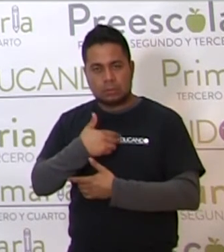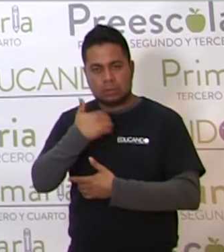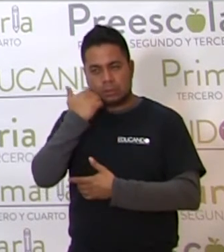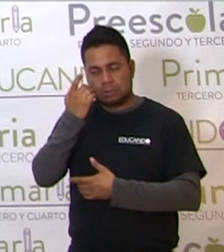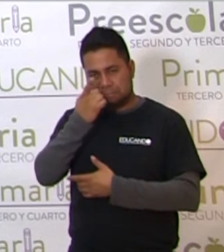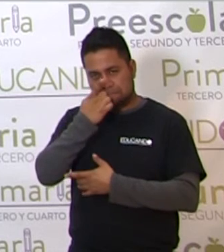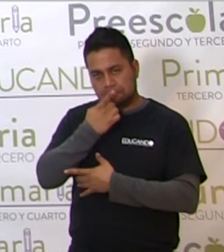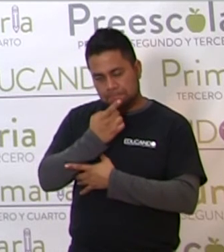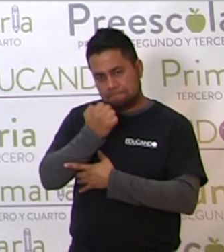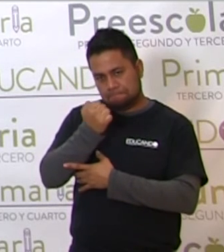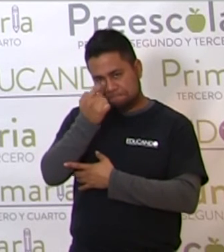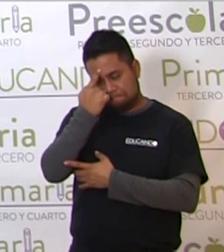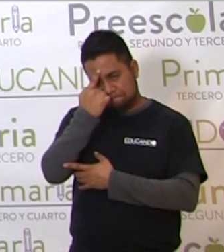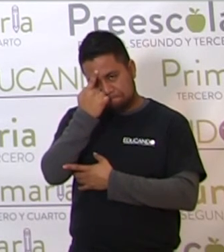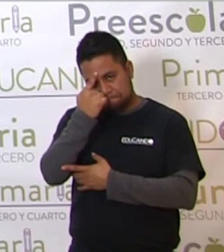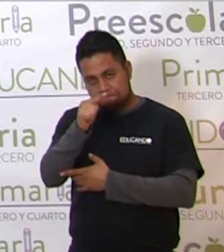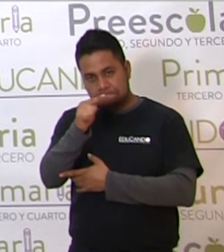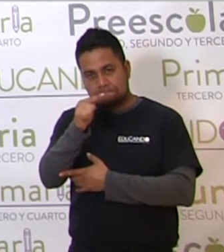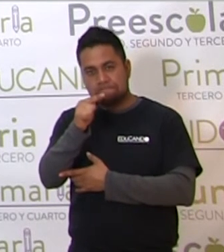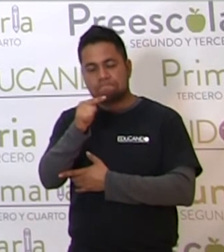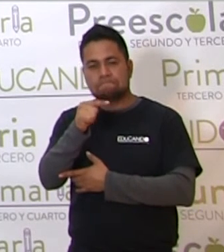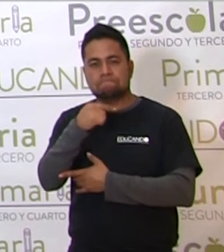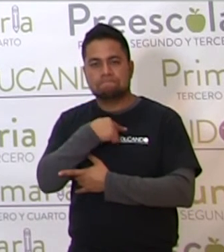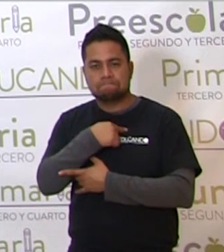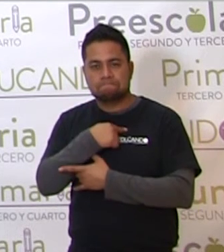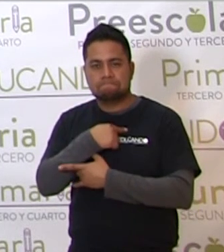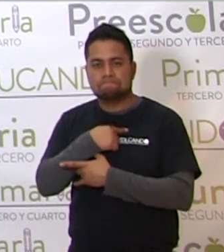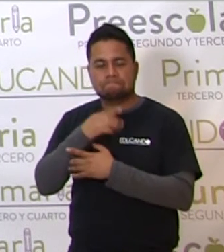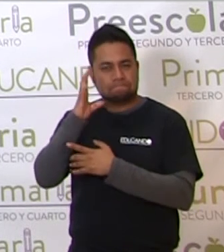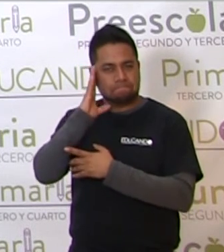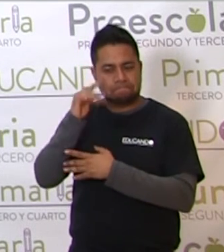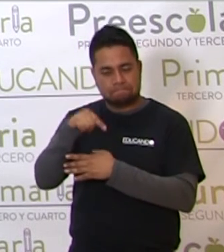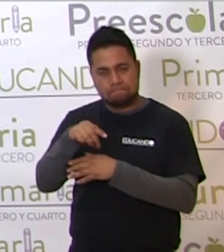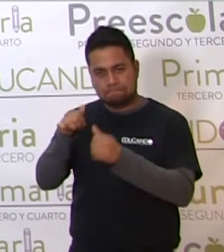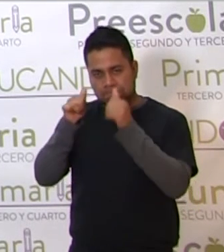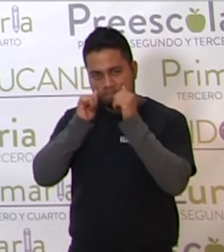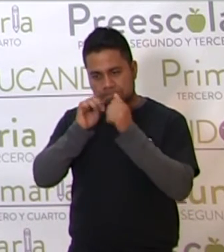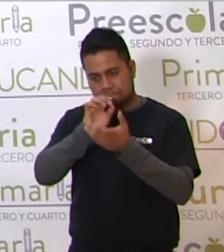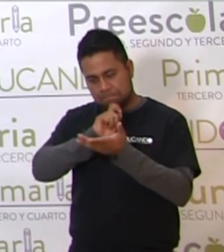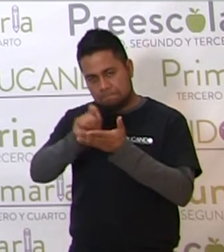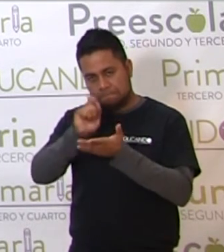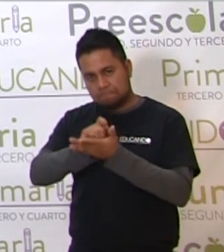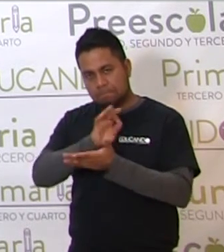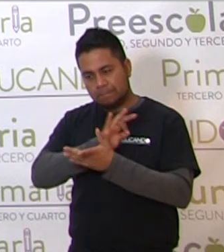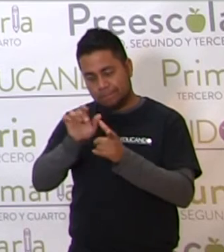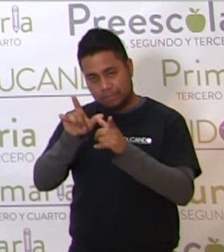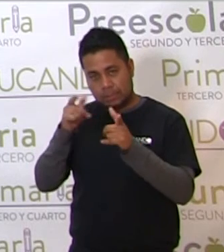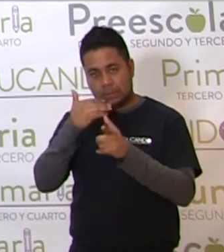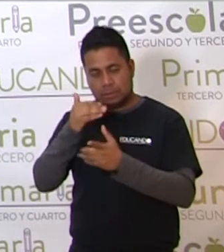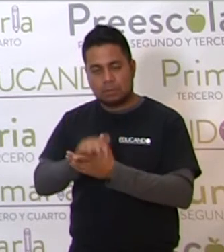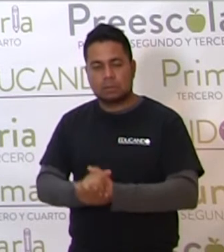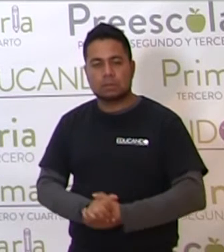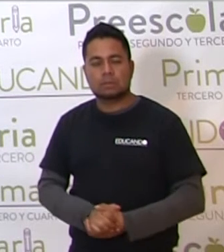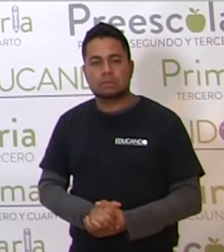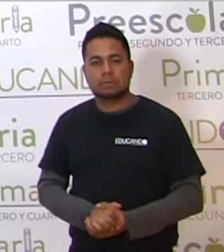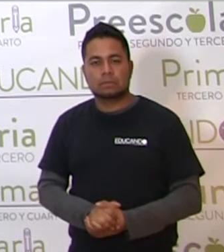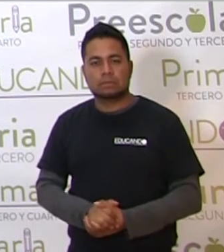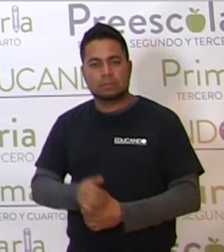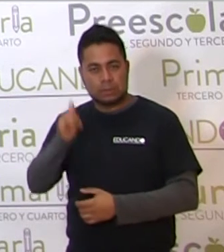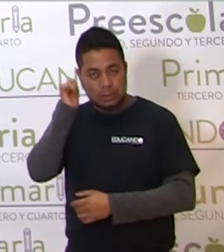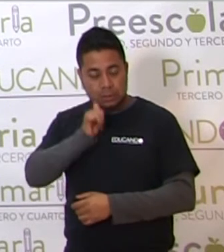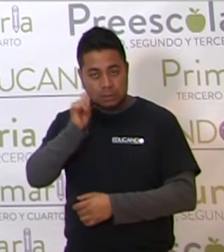fuerte para que yo lo pueda Escuchar desde sus casitas y así poder anotarlo estamos listos Bien siempre que